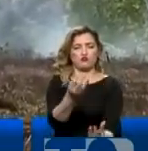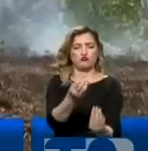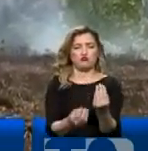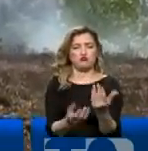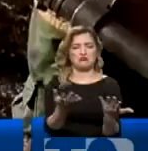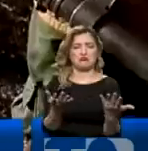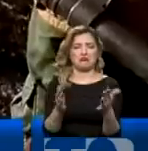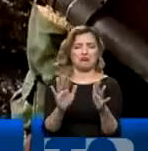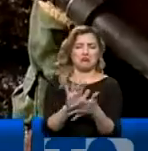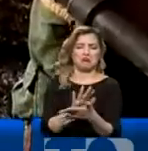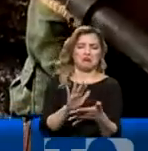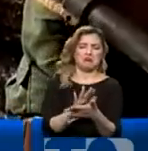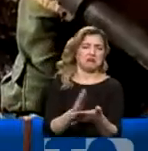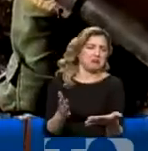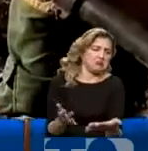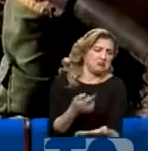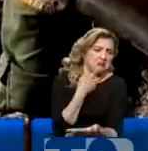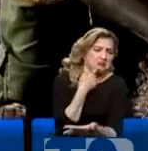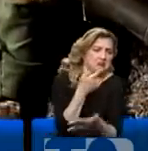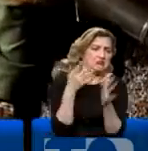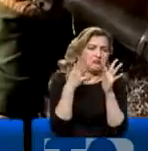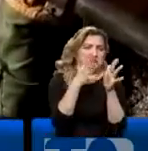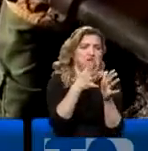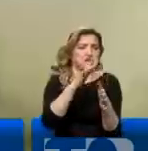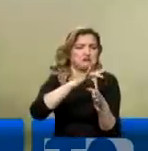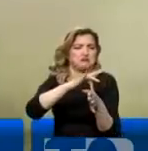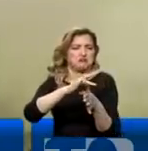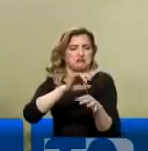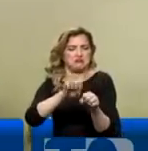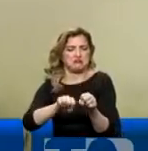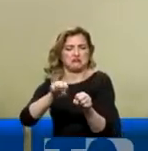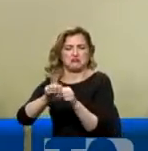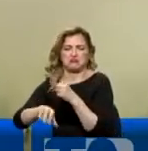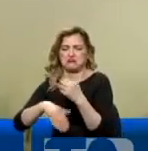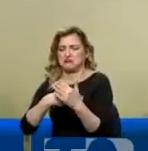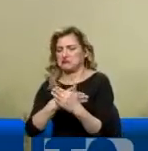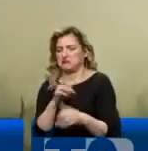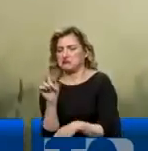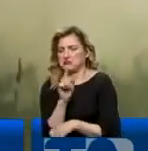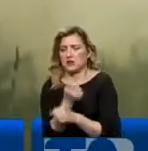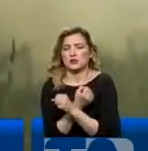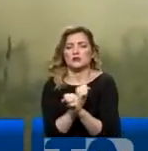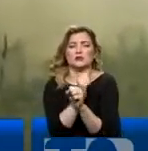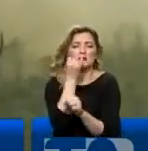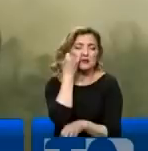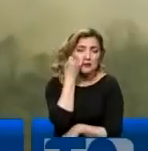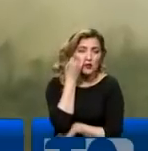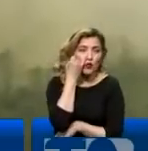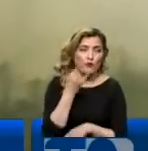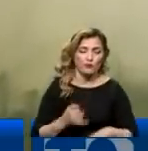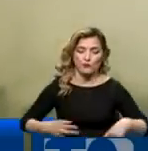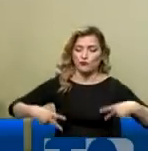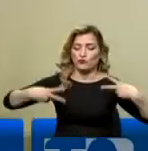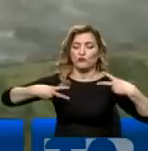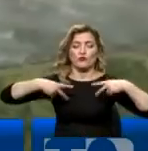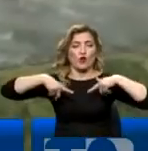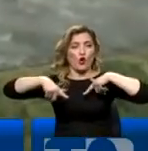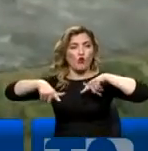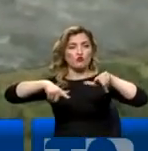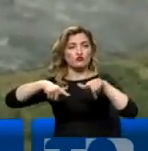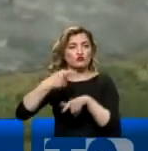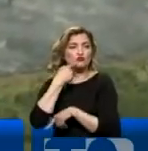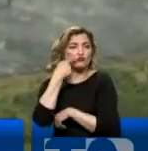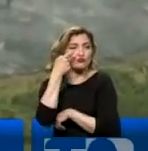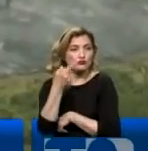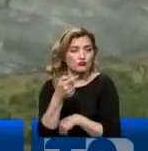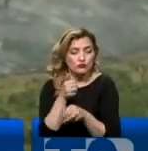los incendios y negó que la selva estuviera siendo devastada y defendió a los indígenas que habitan en esa zona y afirmó que